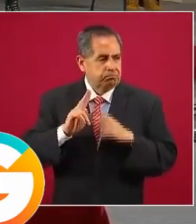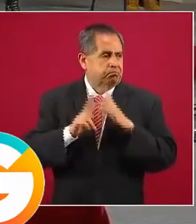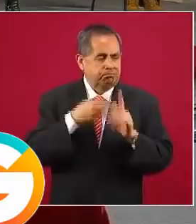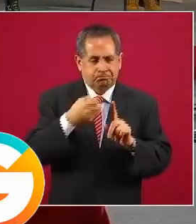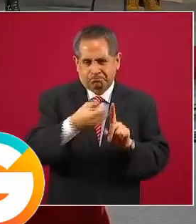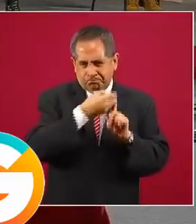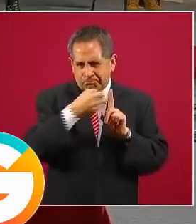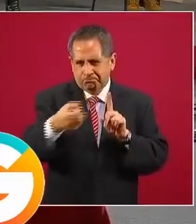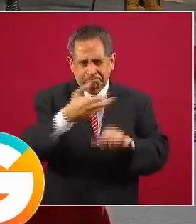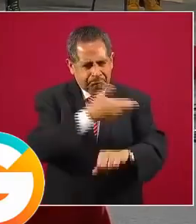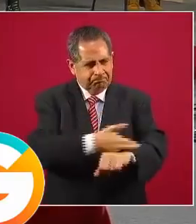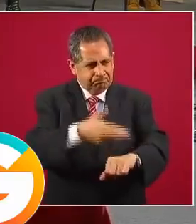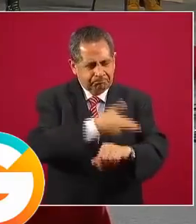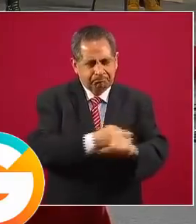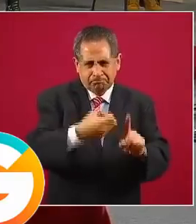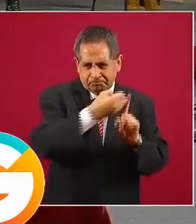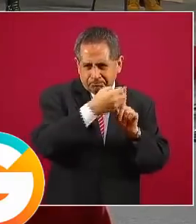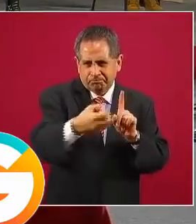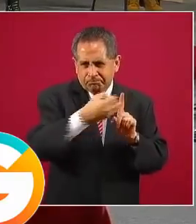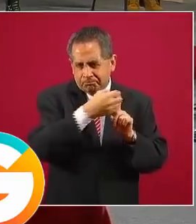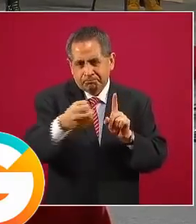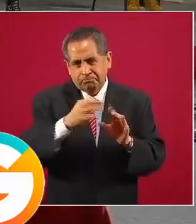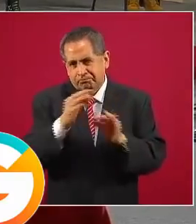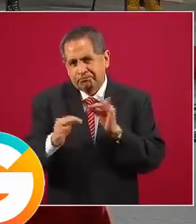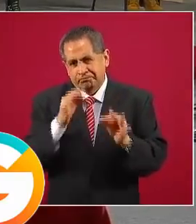reordenamiento y también como